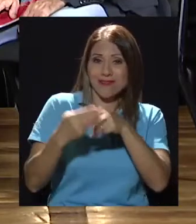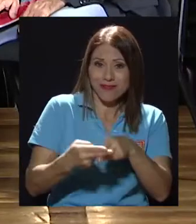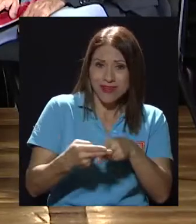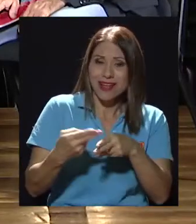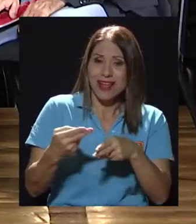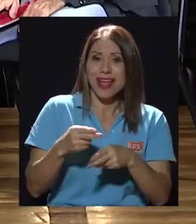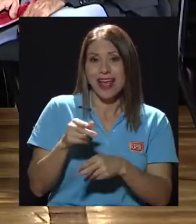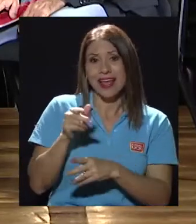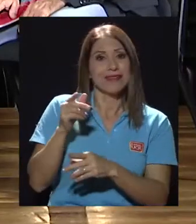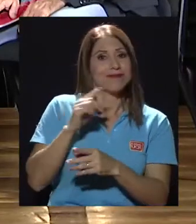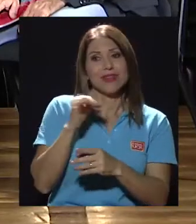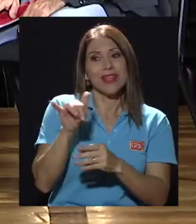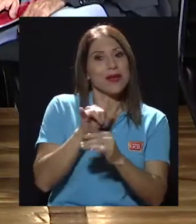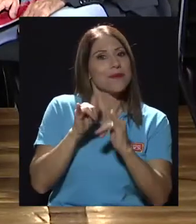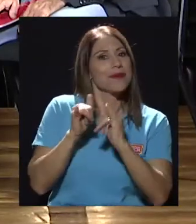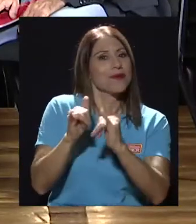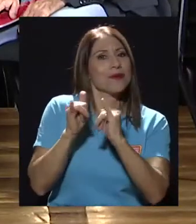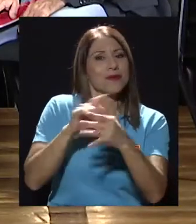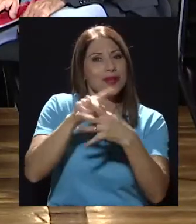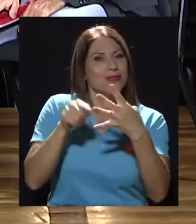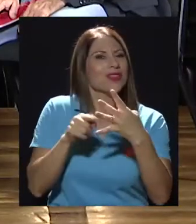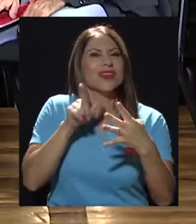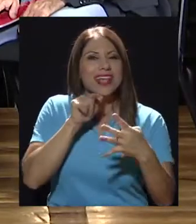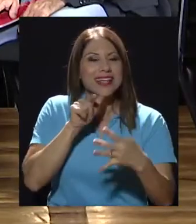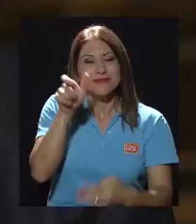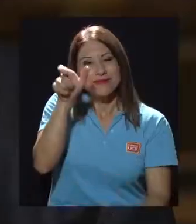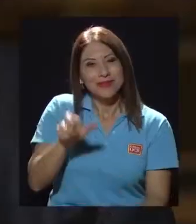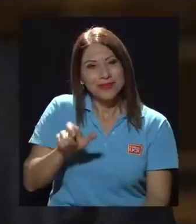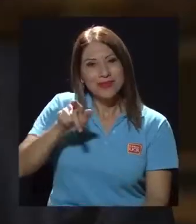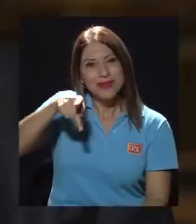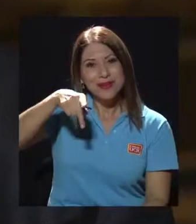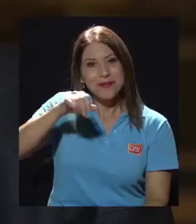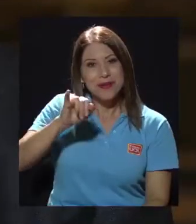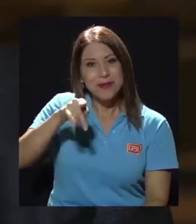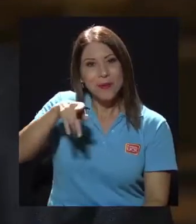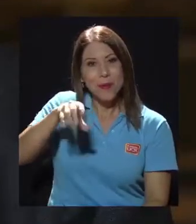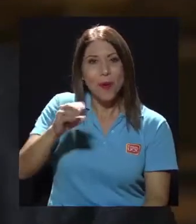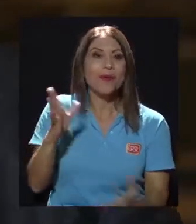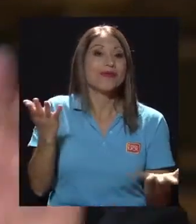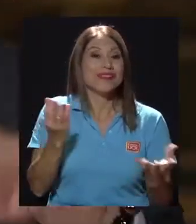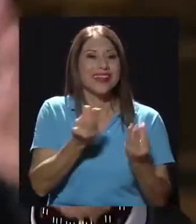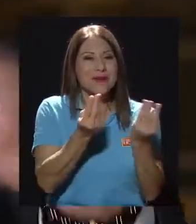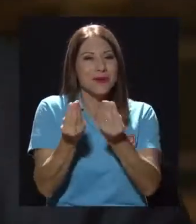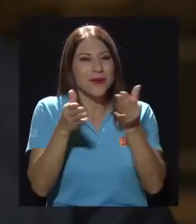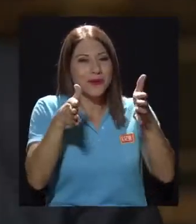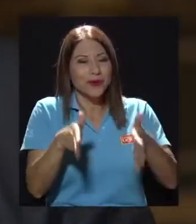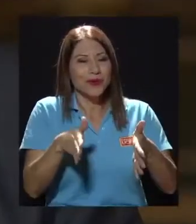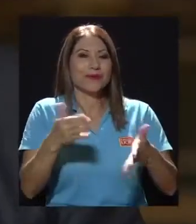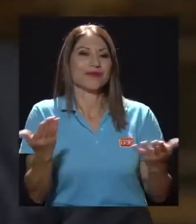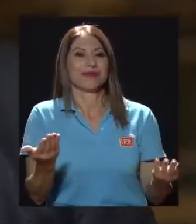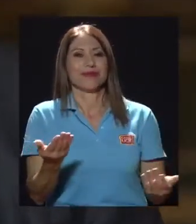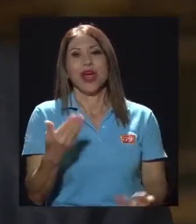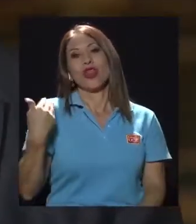Sí. Bueno. El productor. Sí. El productor de los discos. Don Pipo. Bueno,